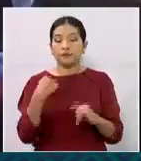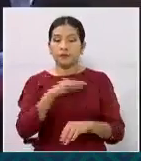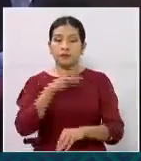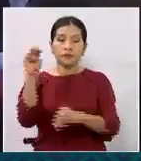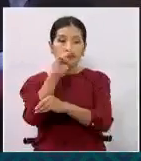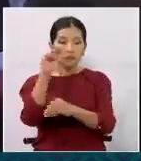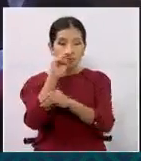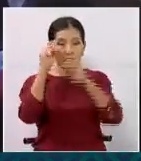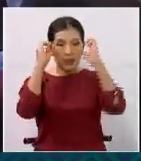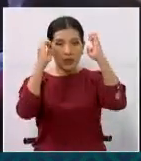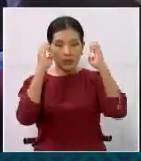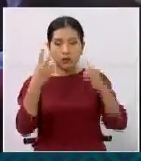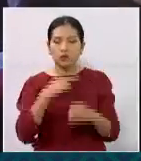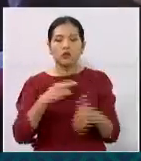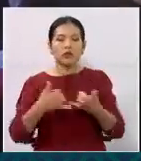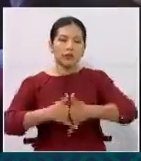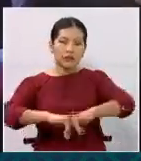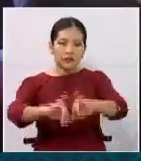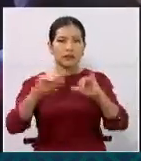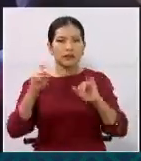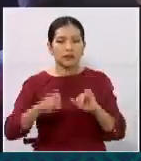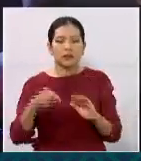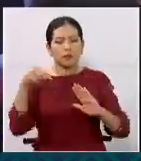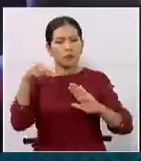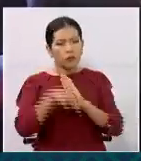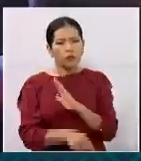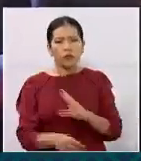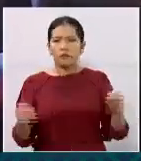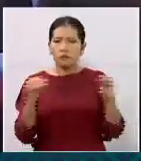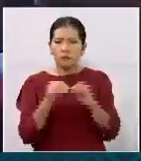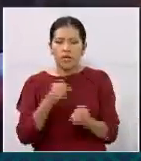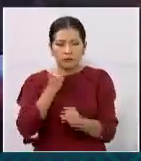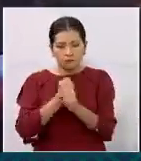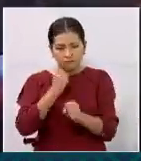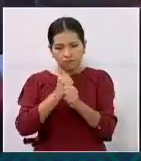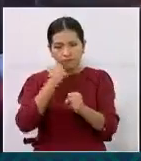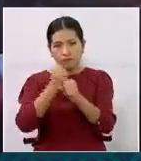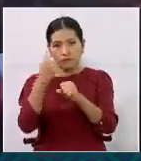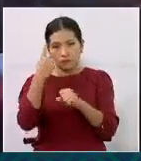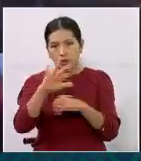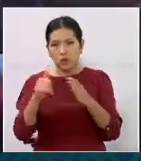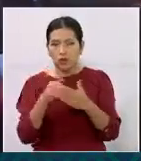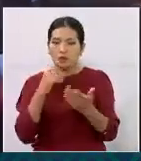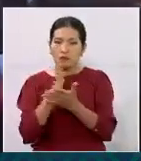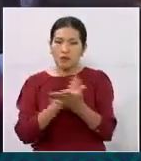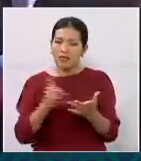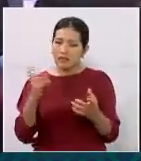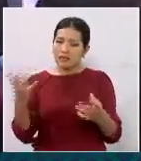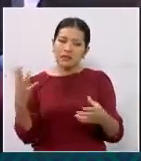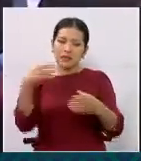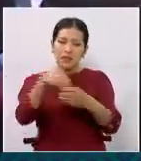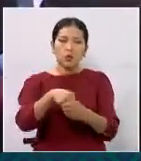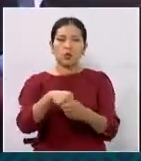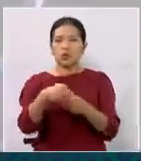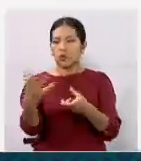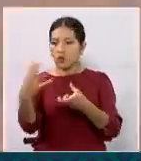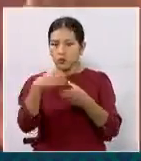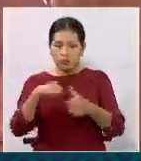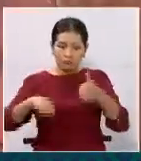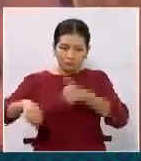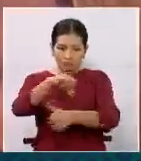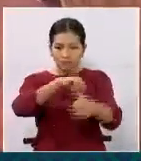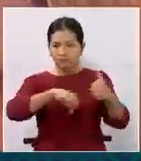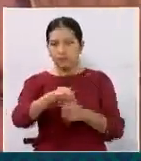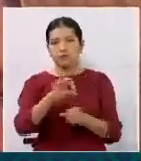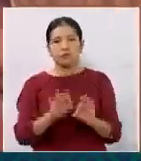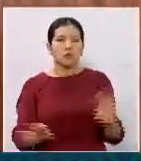Educación, sigamos profundizando en el trabajo de lo que es la parte de la inclusión. Es muy importante ese trabajo. Informó